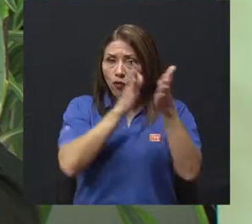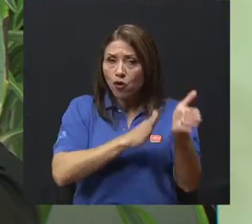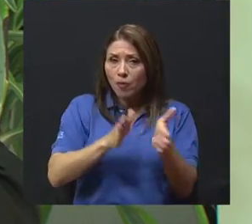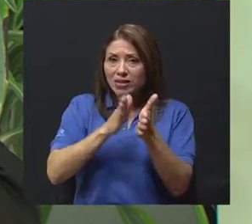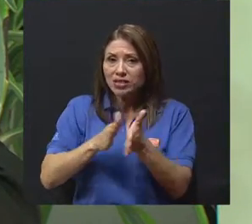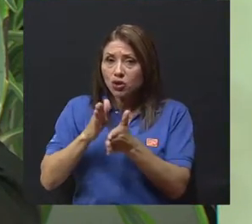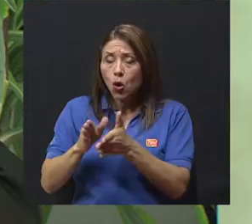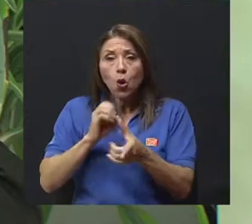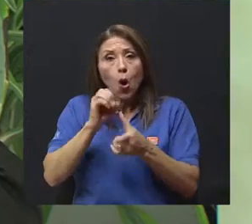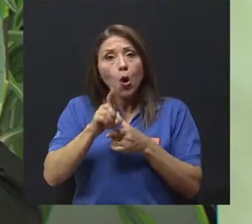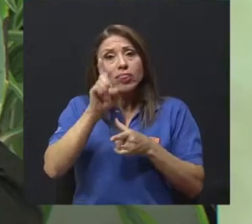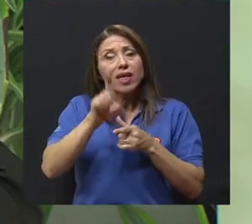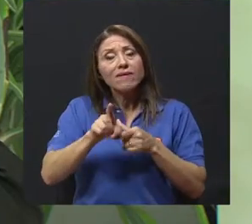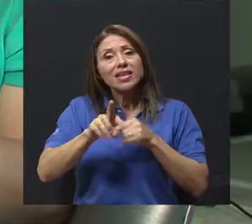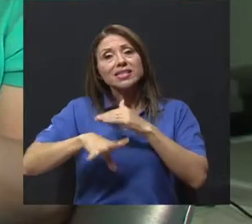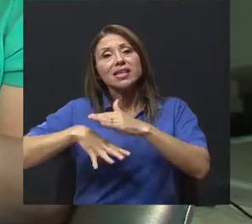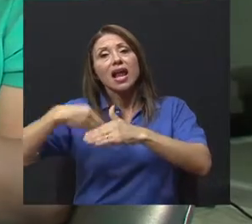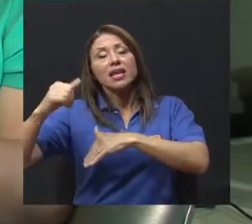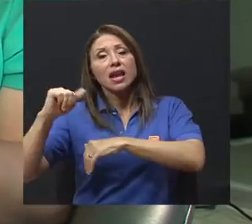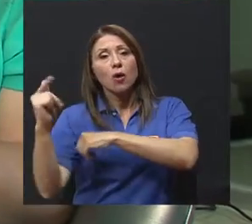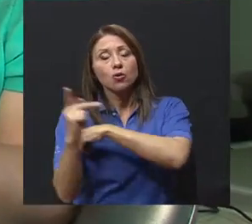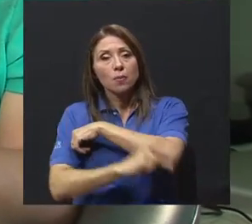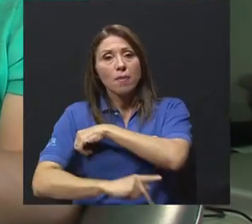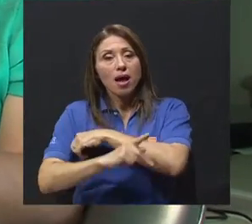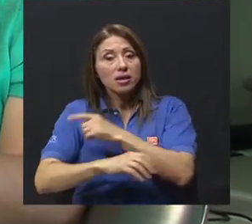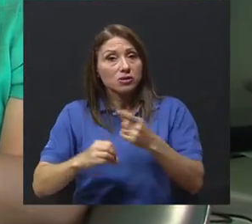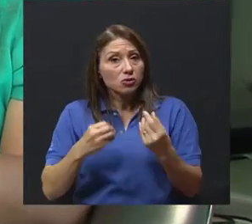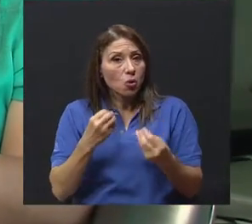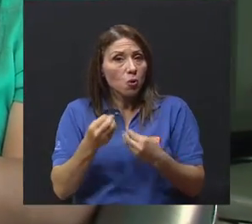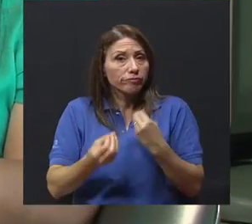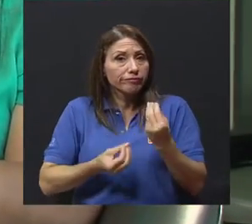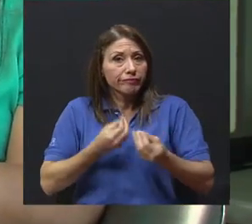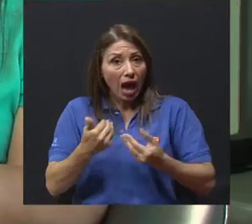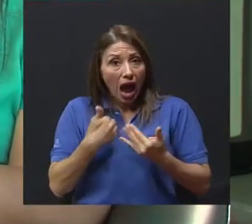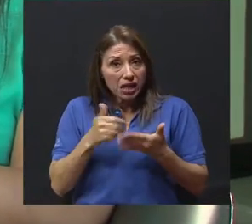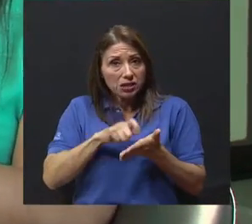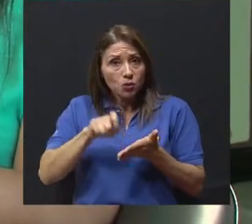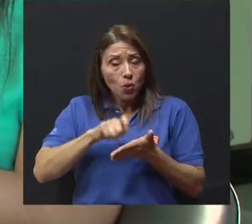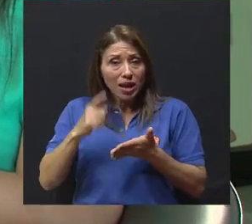hay escuelas cuando nosotros empezamos este